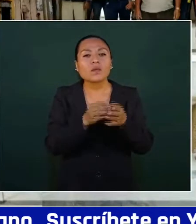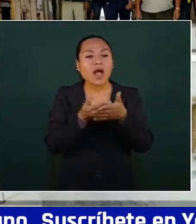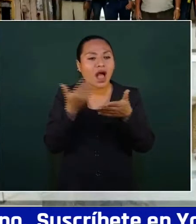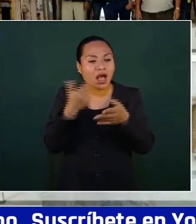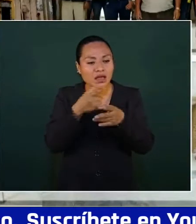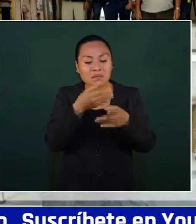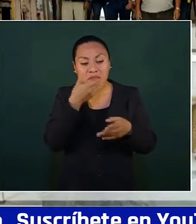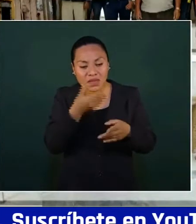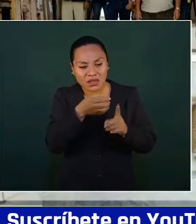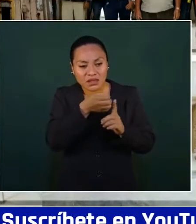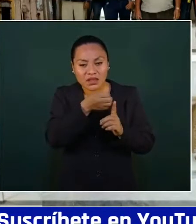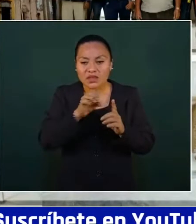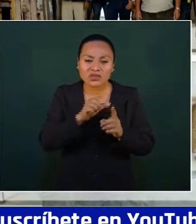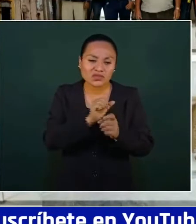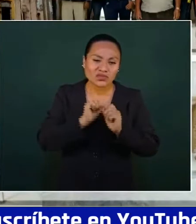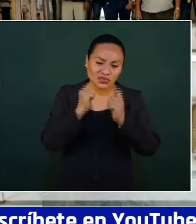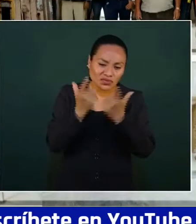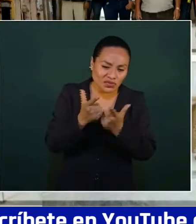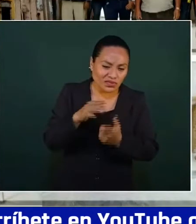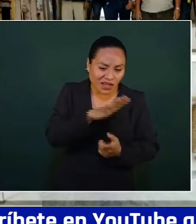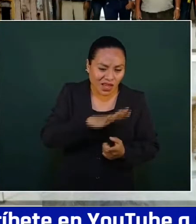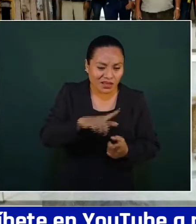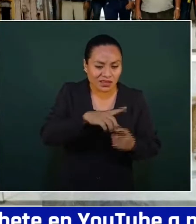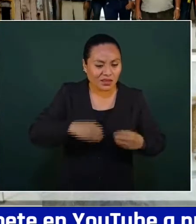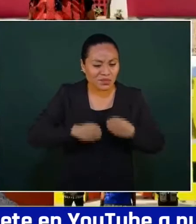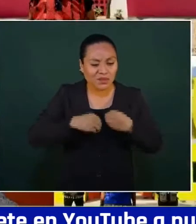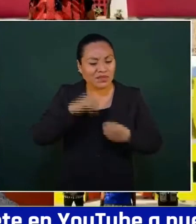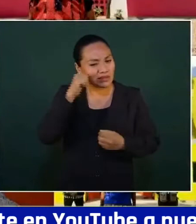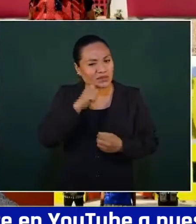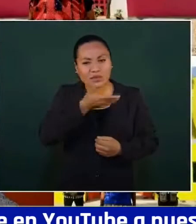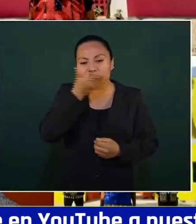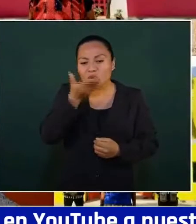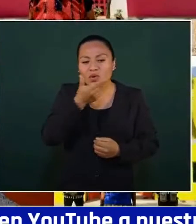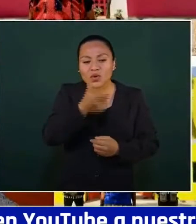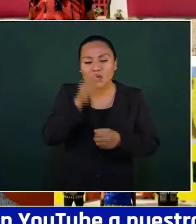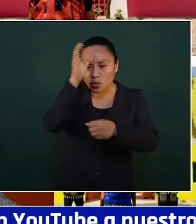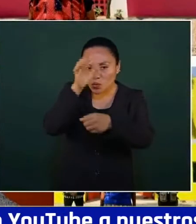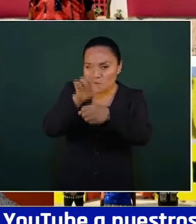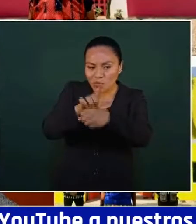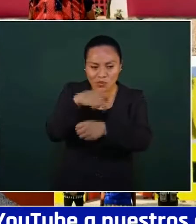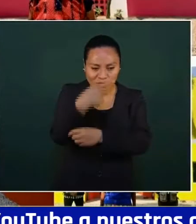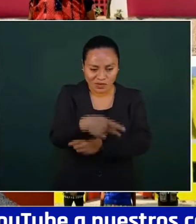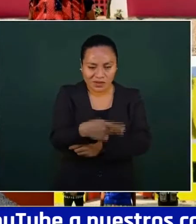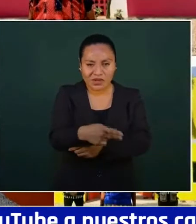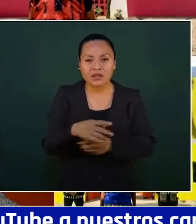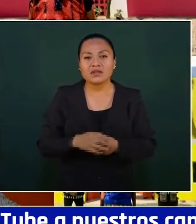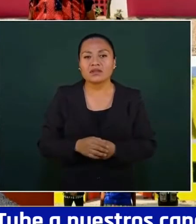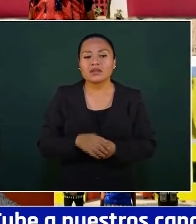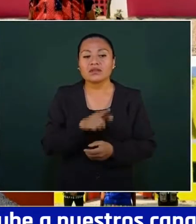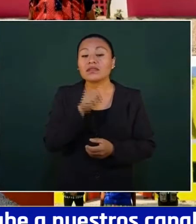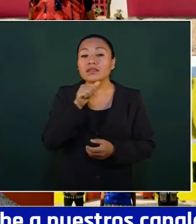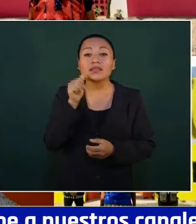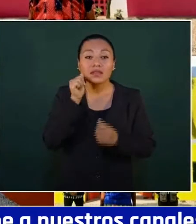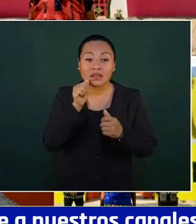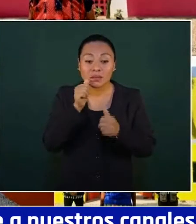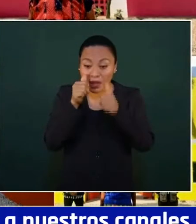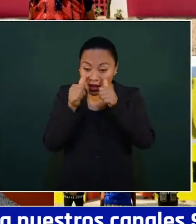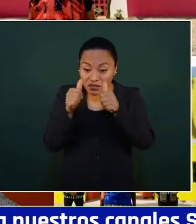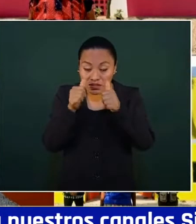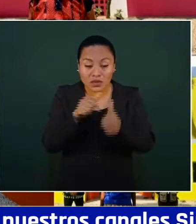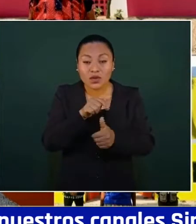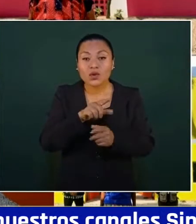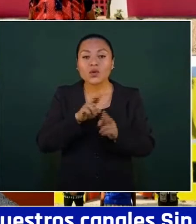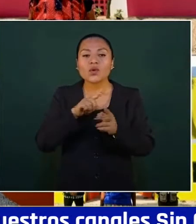condiciones sociales, culturales, ambientales, y también pues se han llevado a cabo intervenciones importantes en